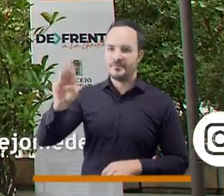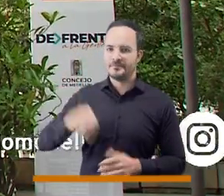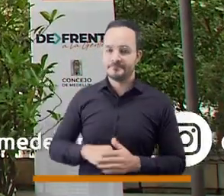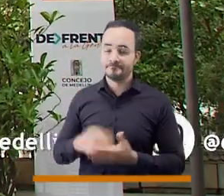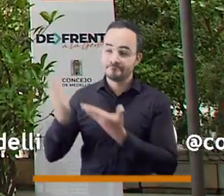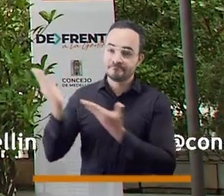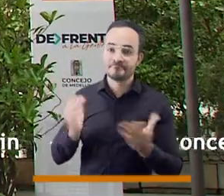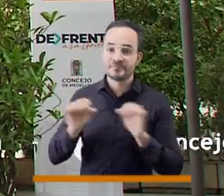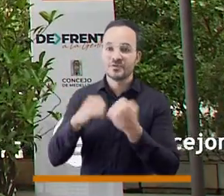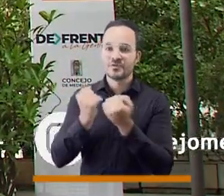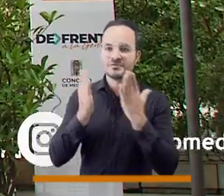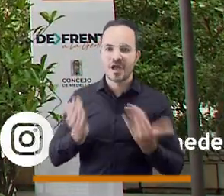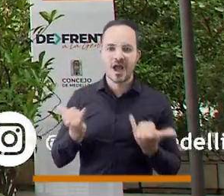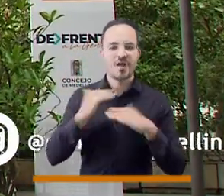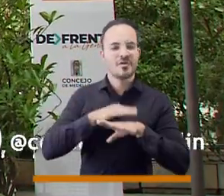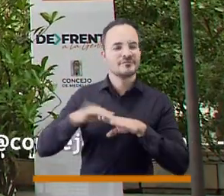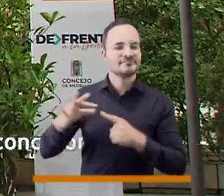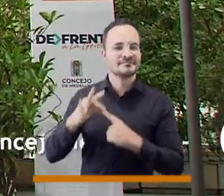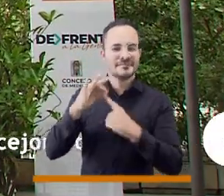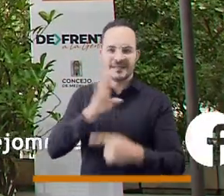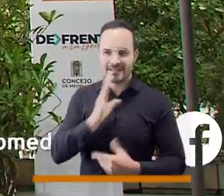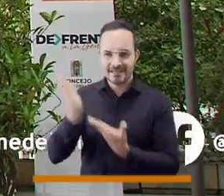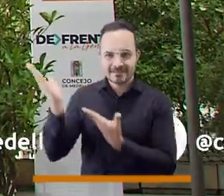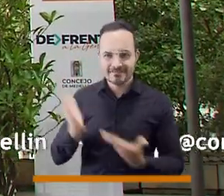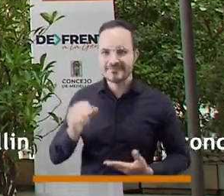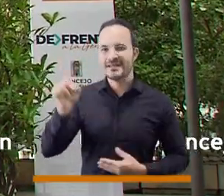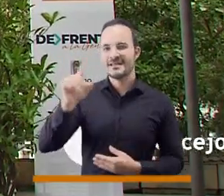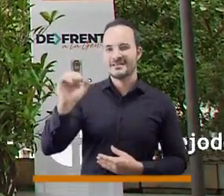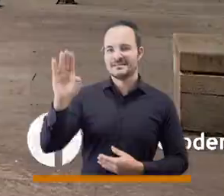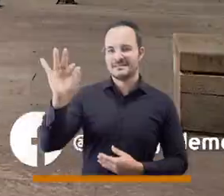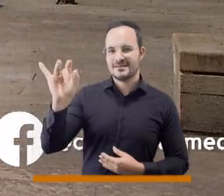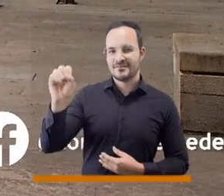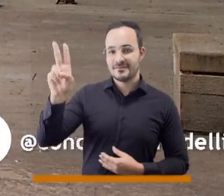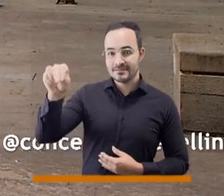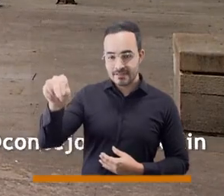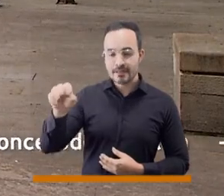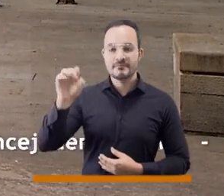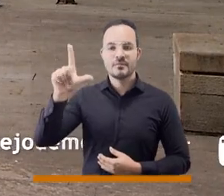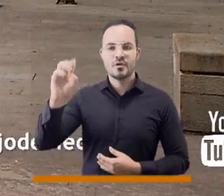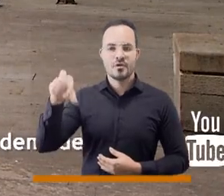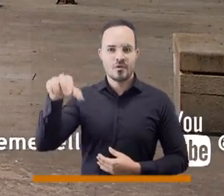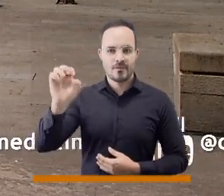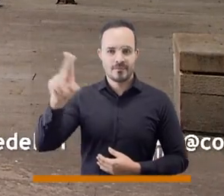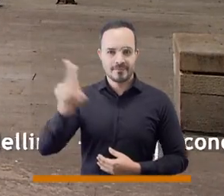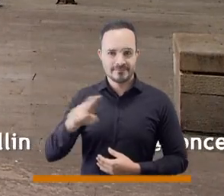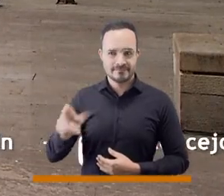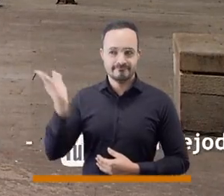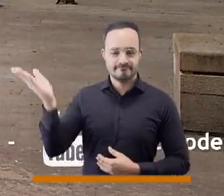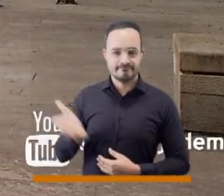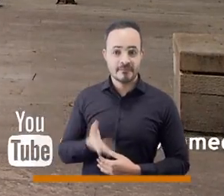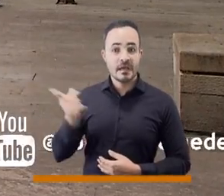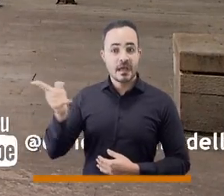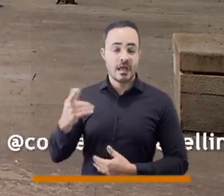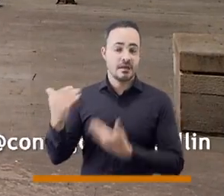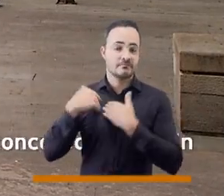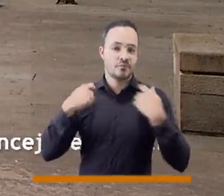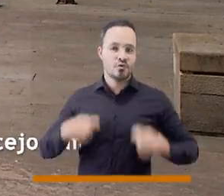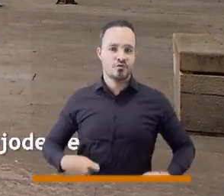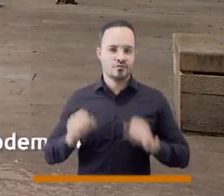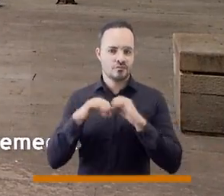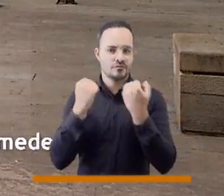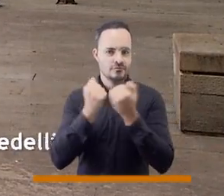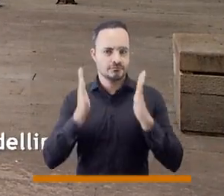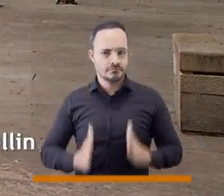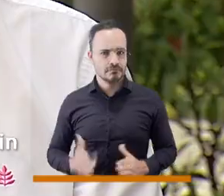nuestro concejal anfitrión de este programa de hoy, Sebastián López Valencia, a quien vemos desde su curul y en